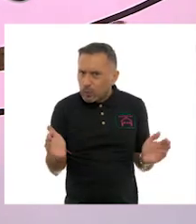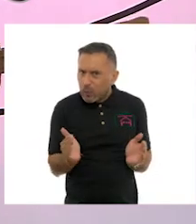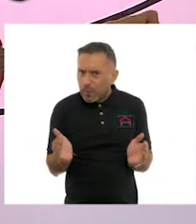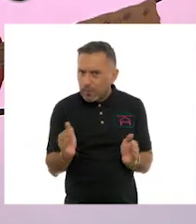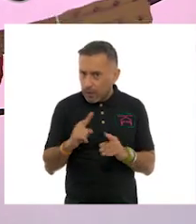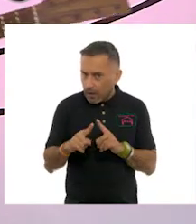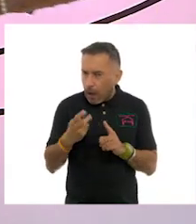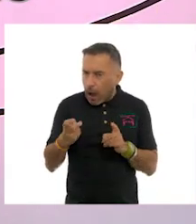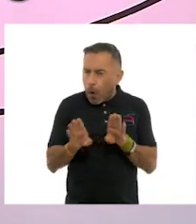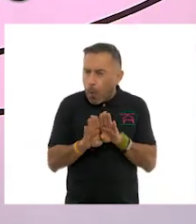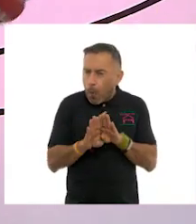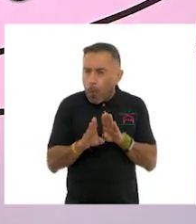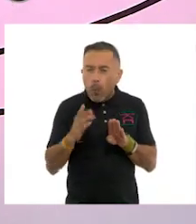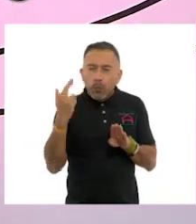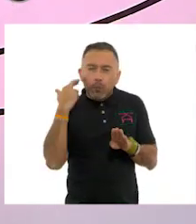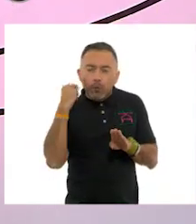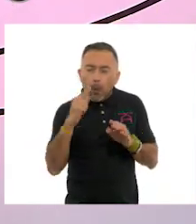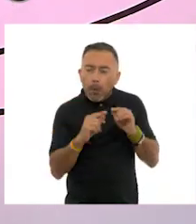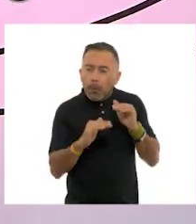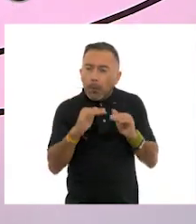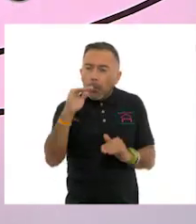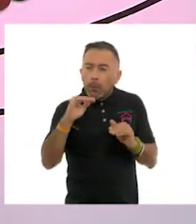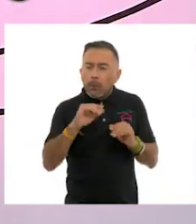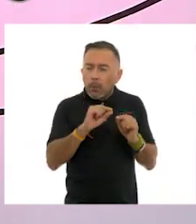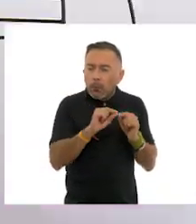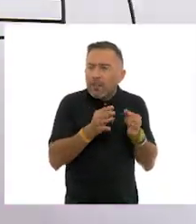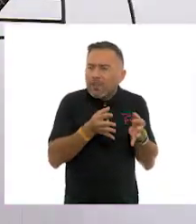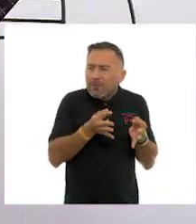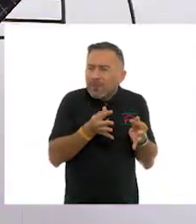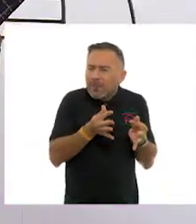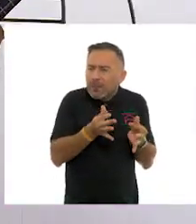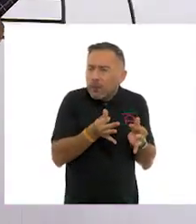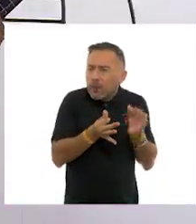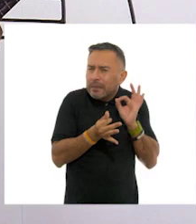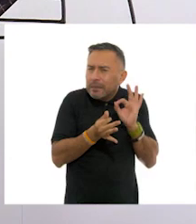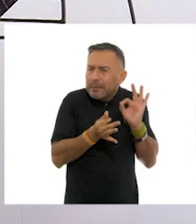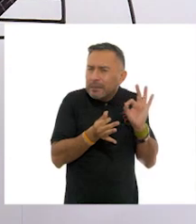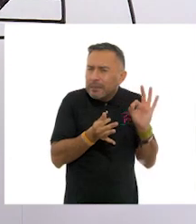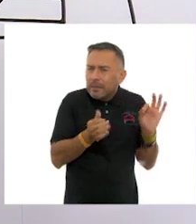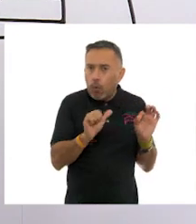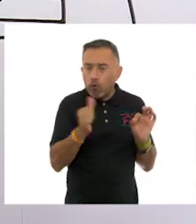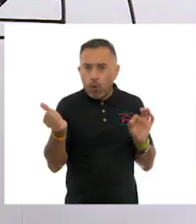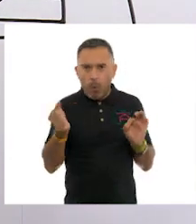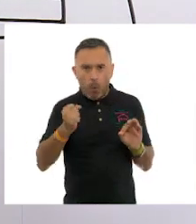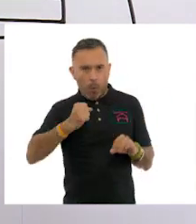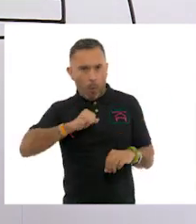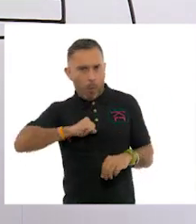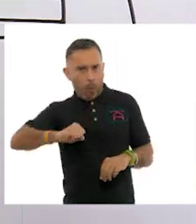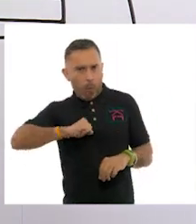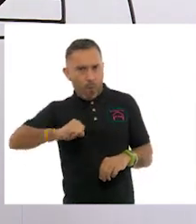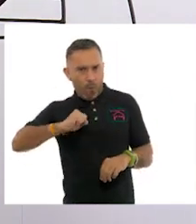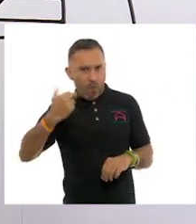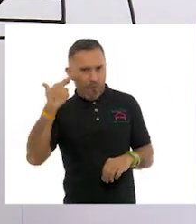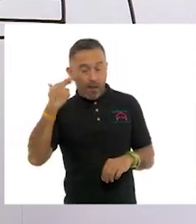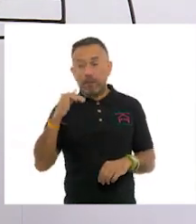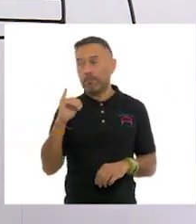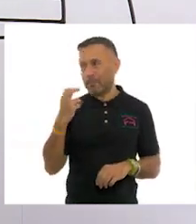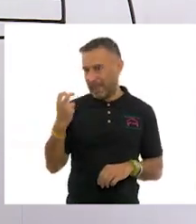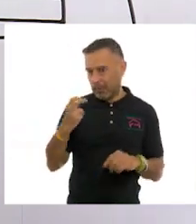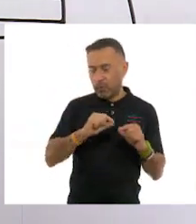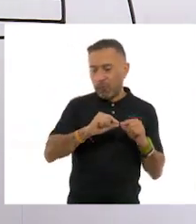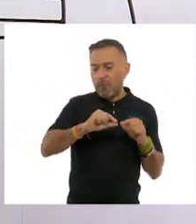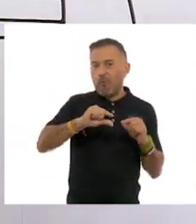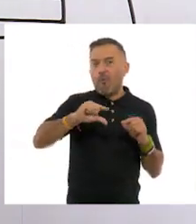un color muy amplio, desde lo más agudo hasta lo más grave, ¿no es así? Así es, Rodrigo. Ese es el campo sonoro que